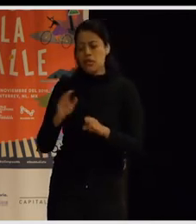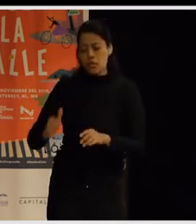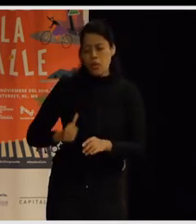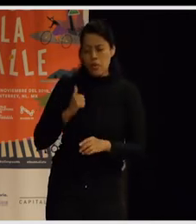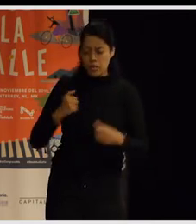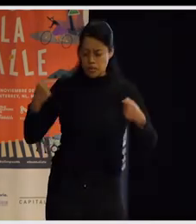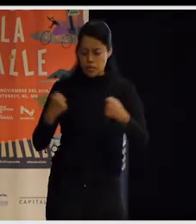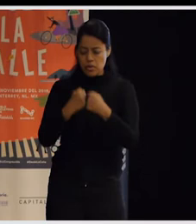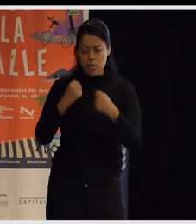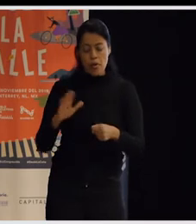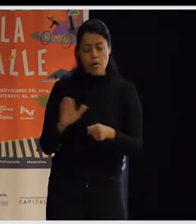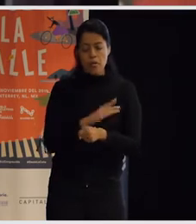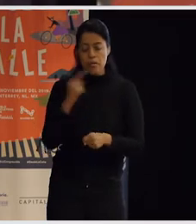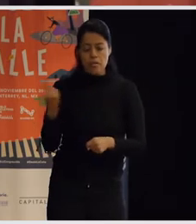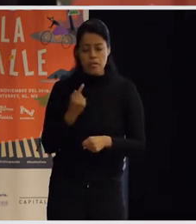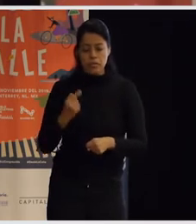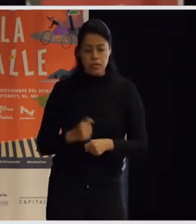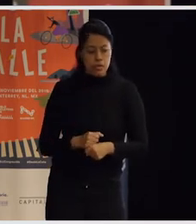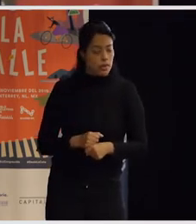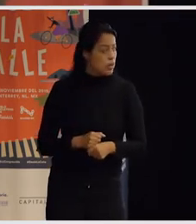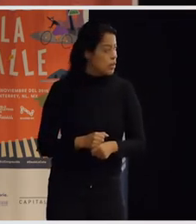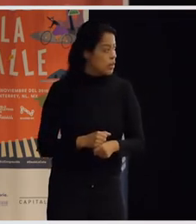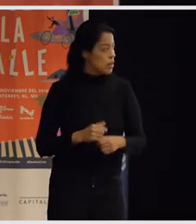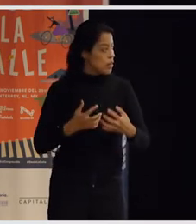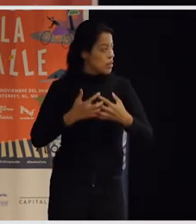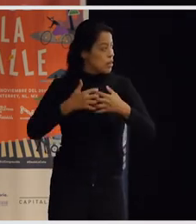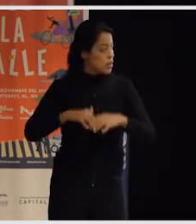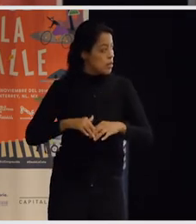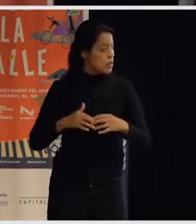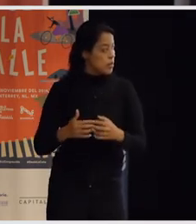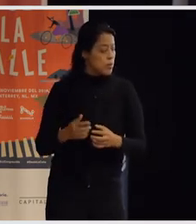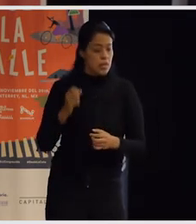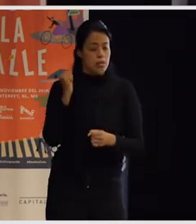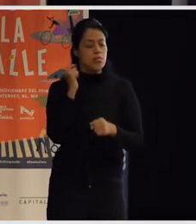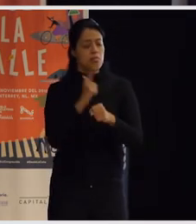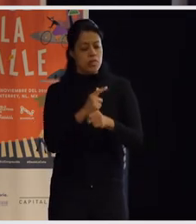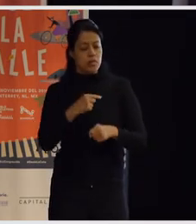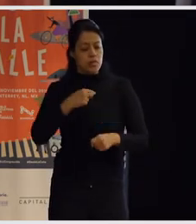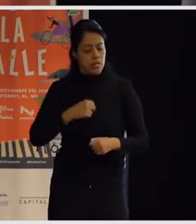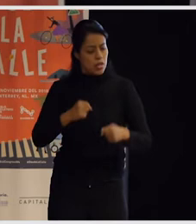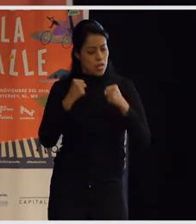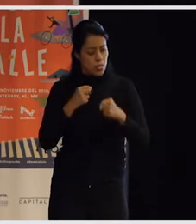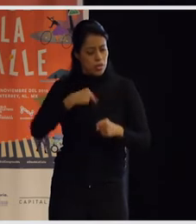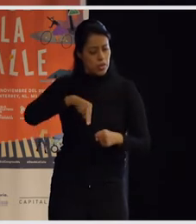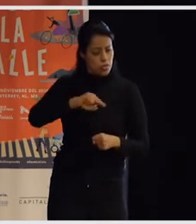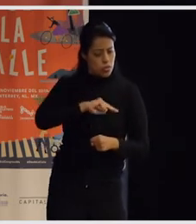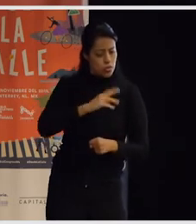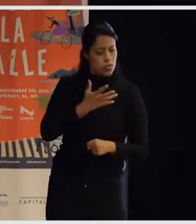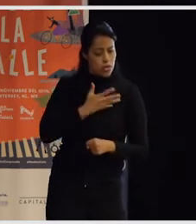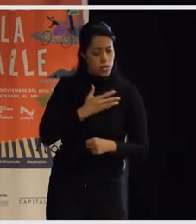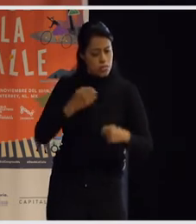la frontera no porque así como las empresas y la industria se dio cuenta del poder geográfico que tenemos en la